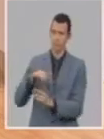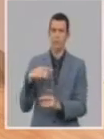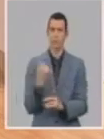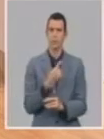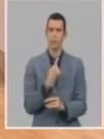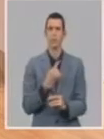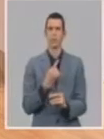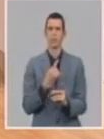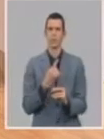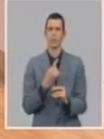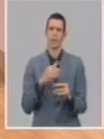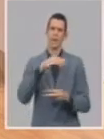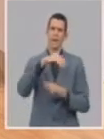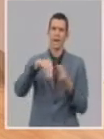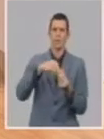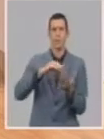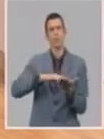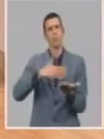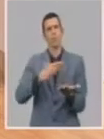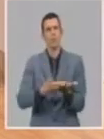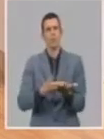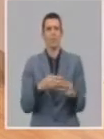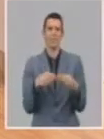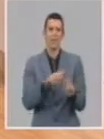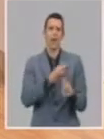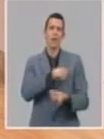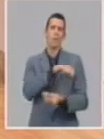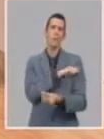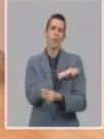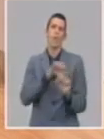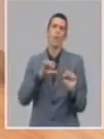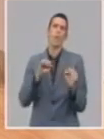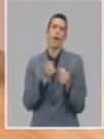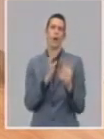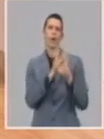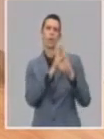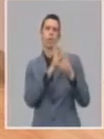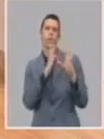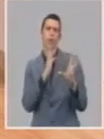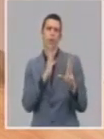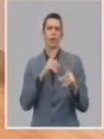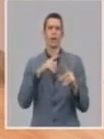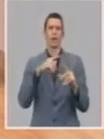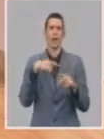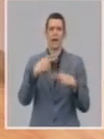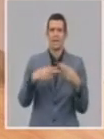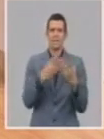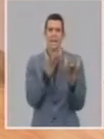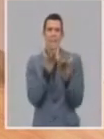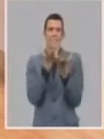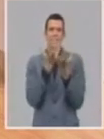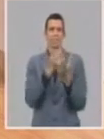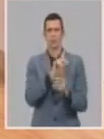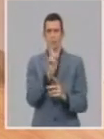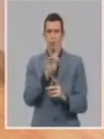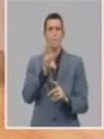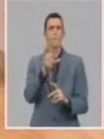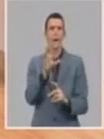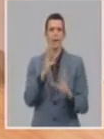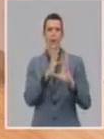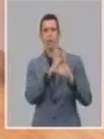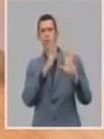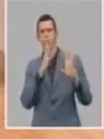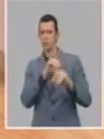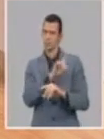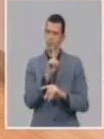medidas que eviten a la población hacer trámites de carácter tributario en las oficinas y en los bancos asimismo se ha